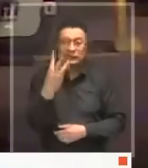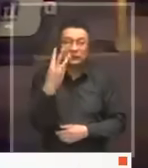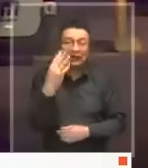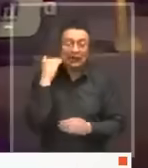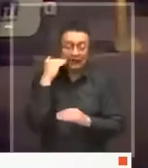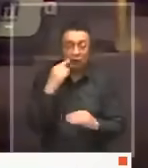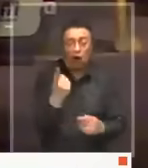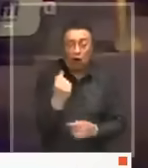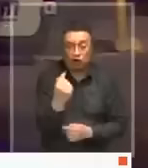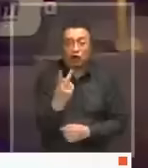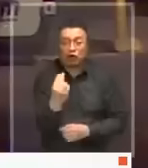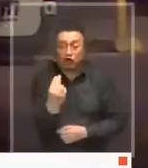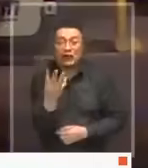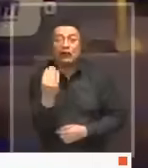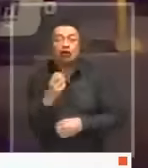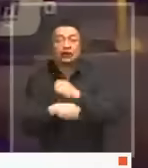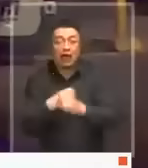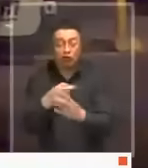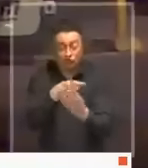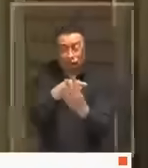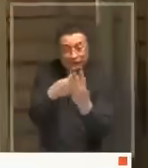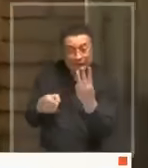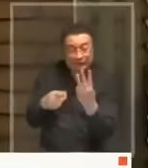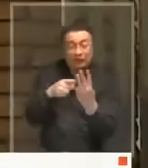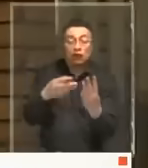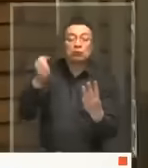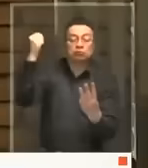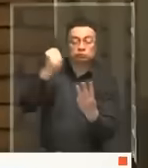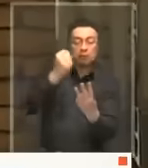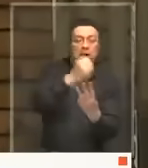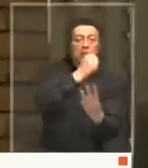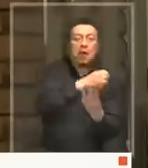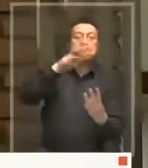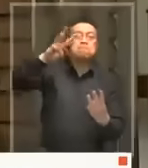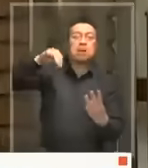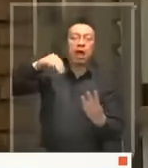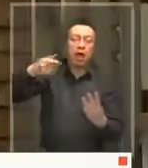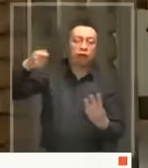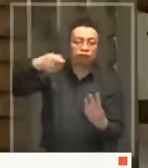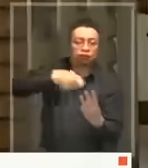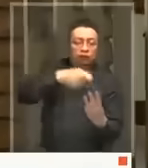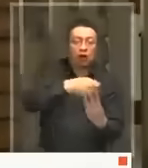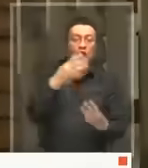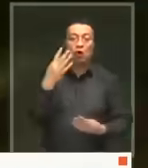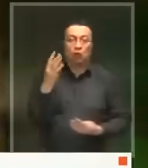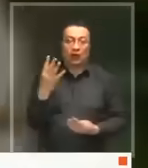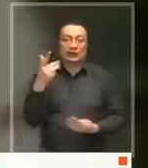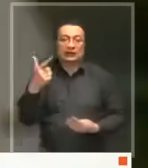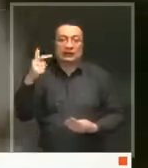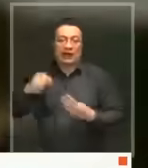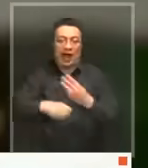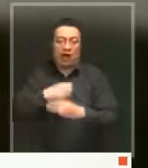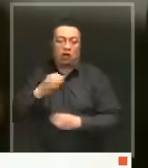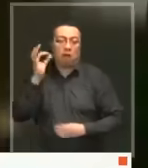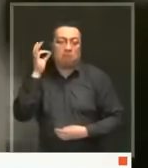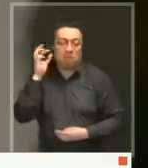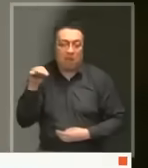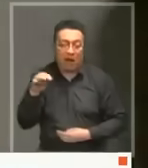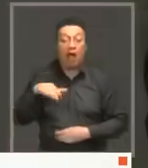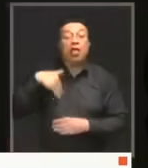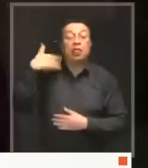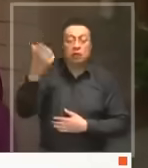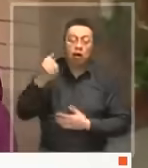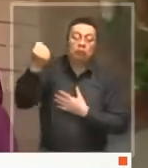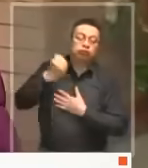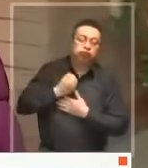de 11, 12 y 14 años fueron víctimas de parricidio por parte de su madre de 47 años, quien posteriormente se